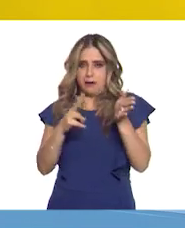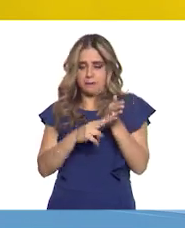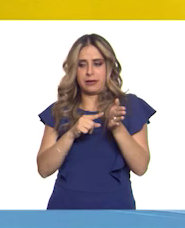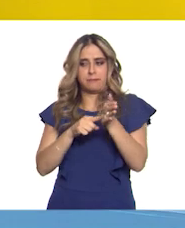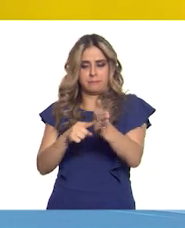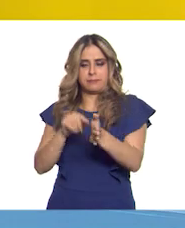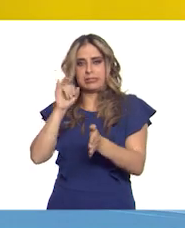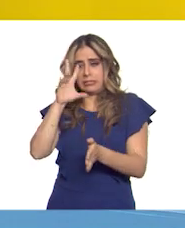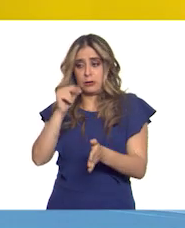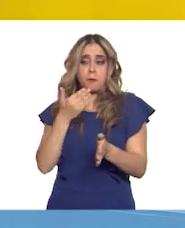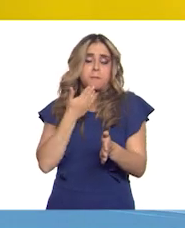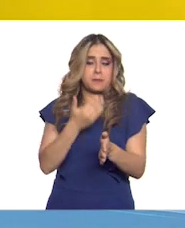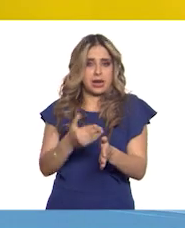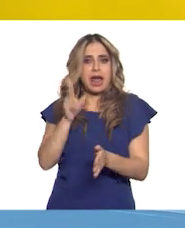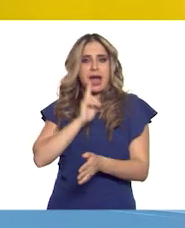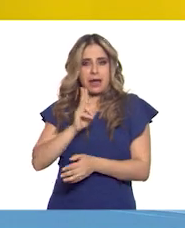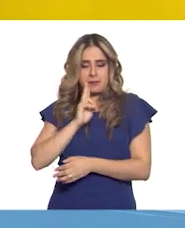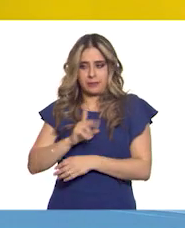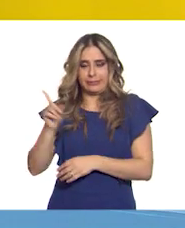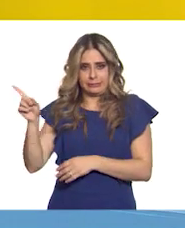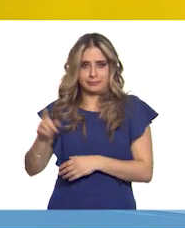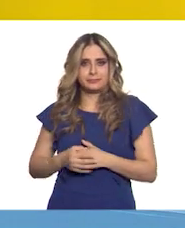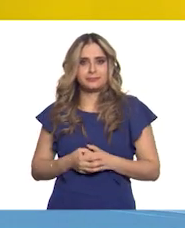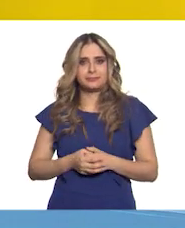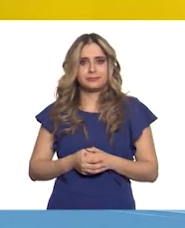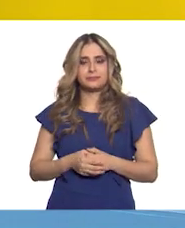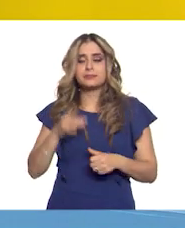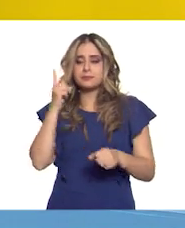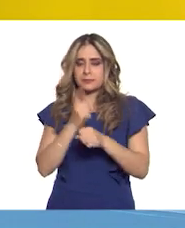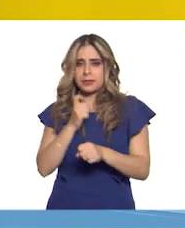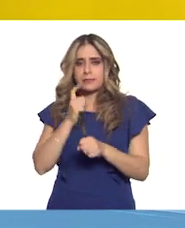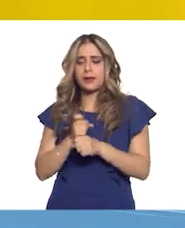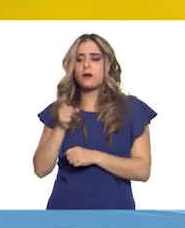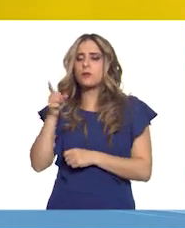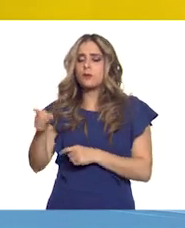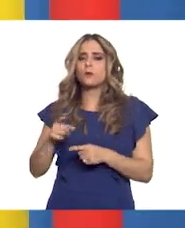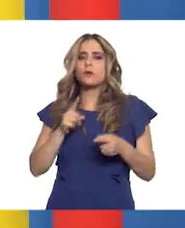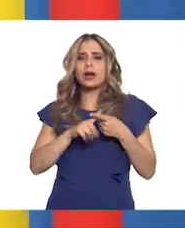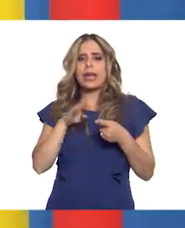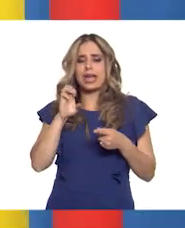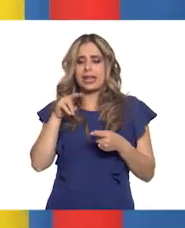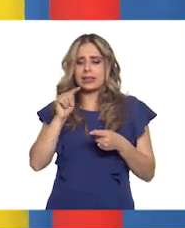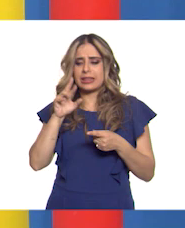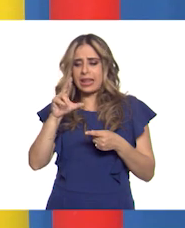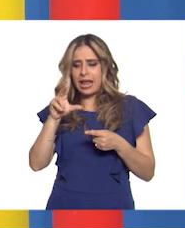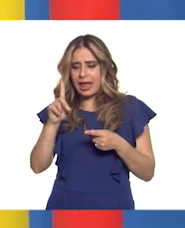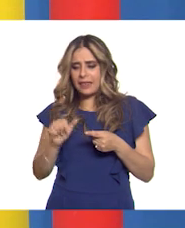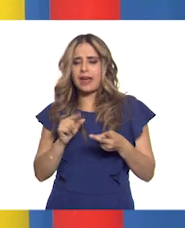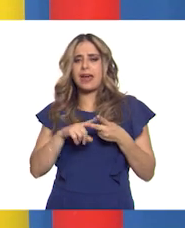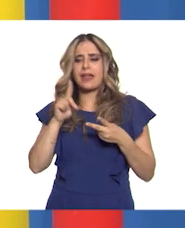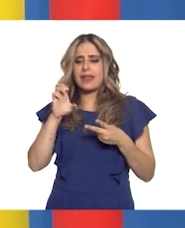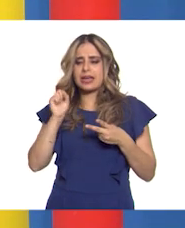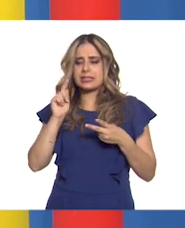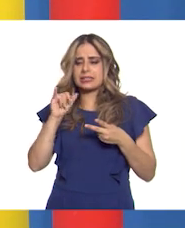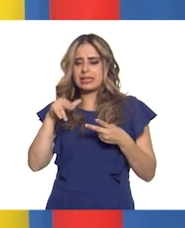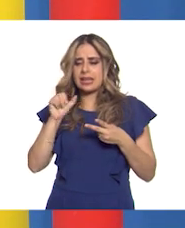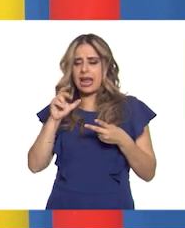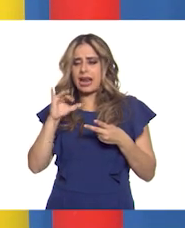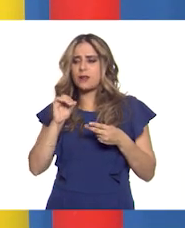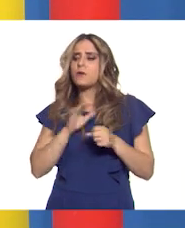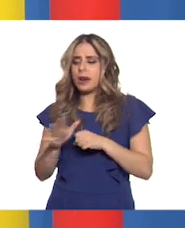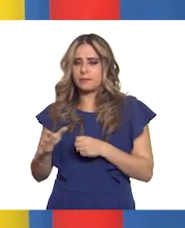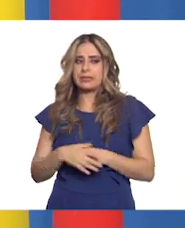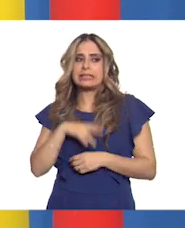iniciar con el destinatario y la entrada. ¿Puedes compartirlo con nosotros, María? Pues, Gaby, será con algo de